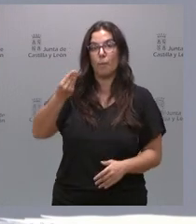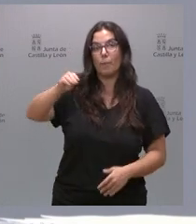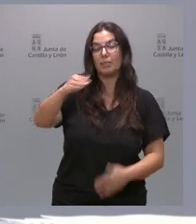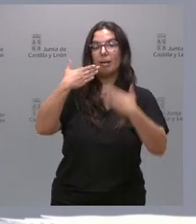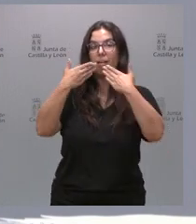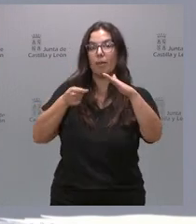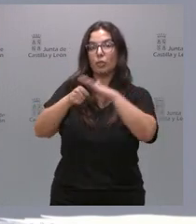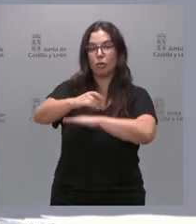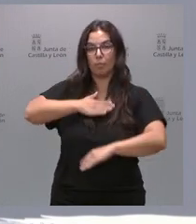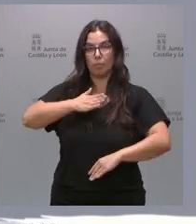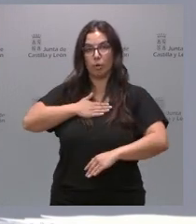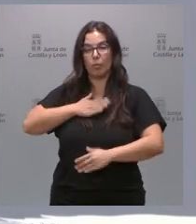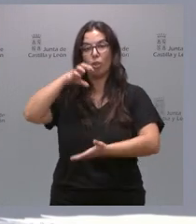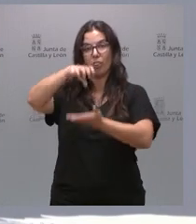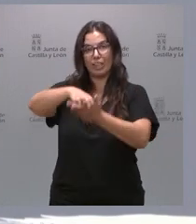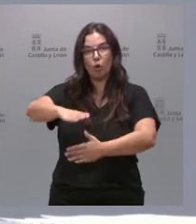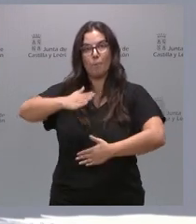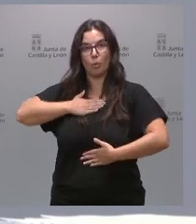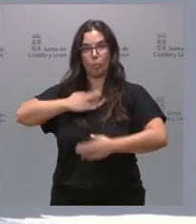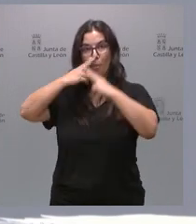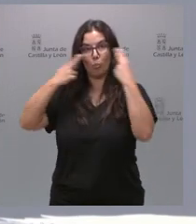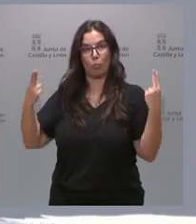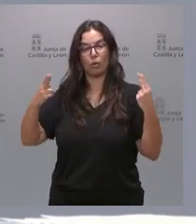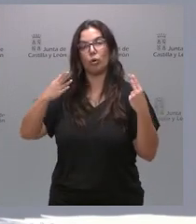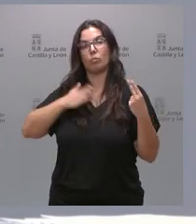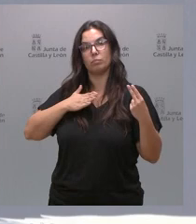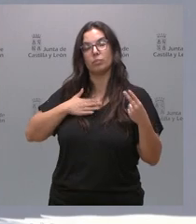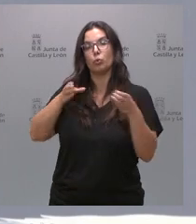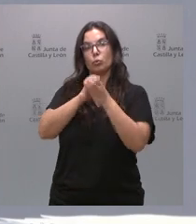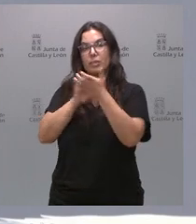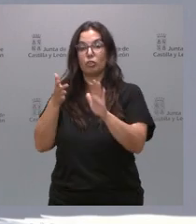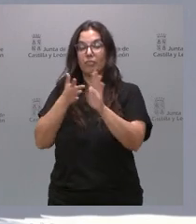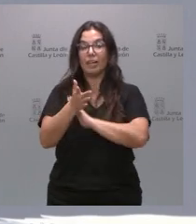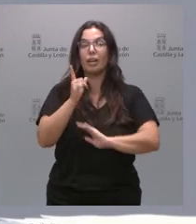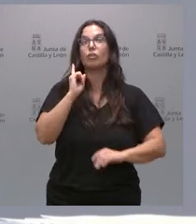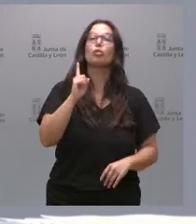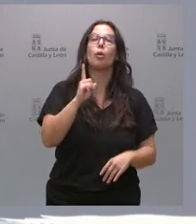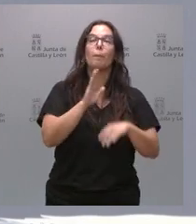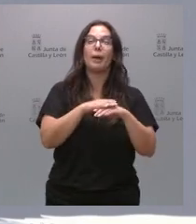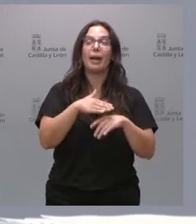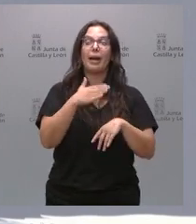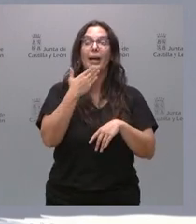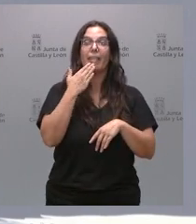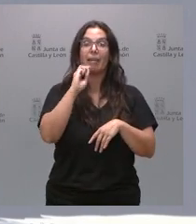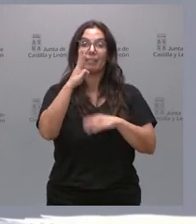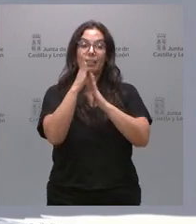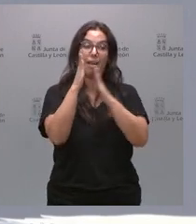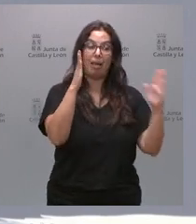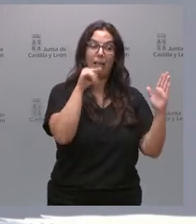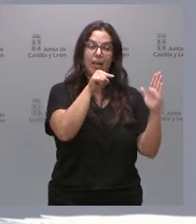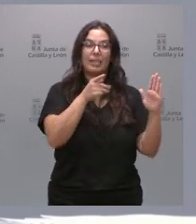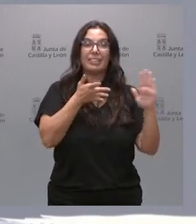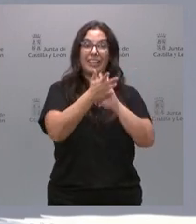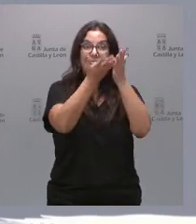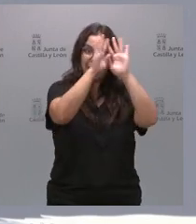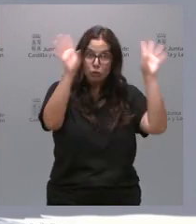de las inversiones propias de los centros de la junta de castillón lo que hace que sólo esta Educación para menos de tres años que antes no dábamos suponga una